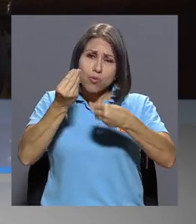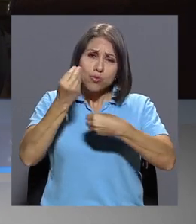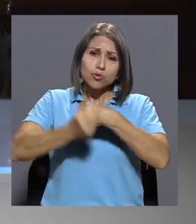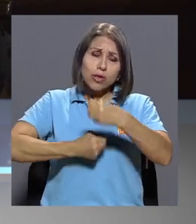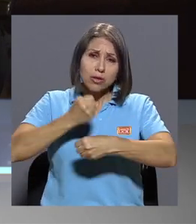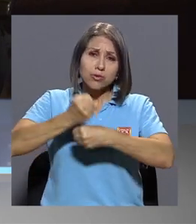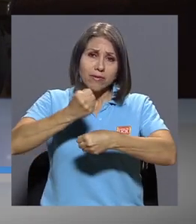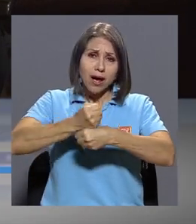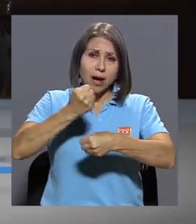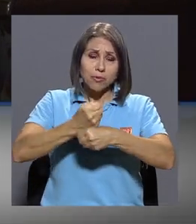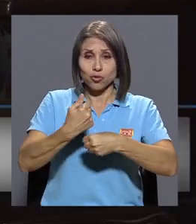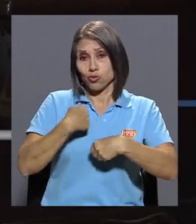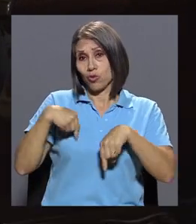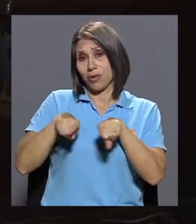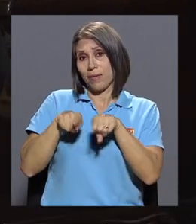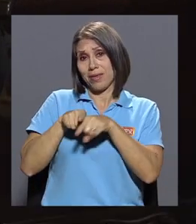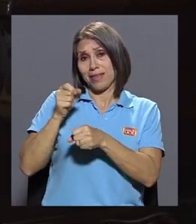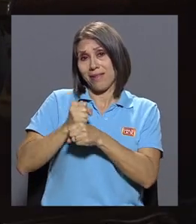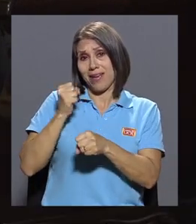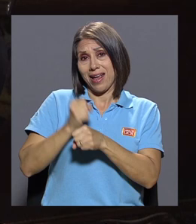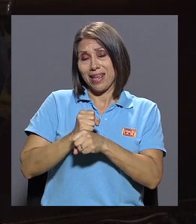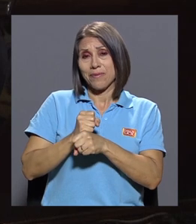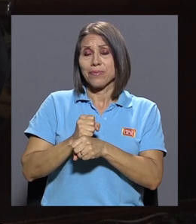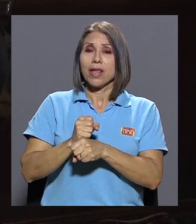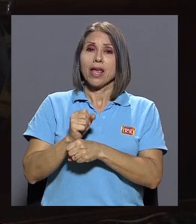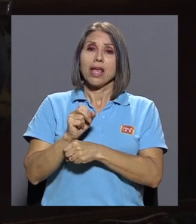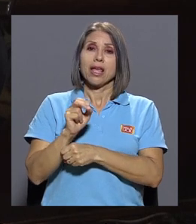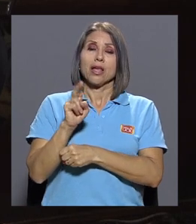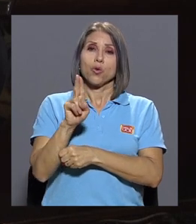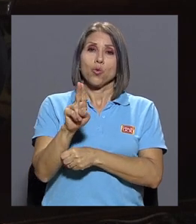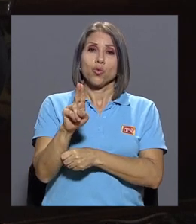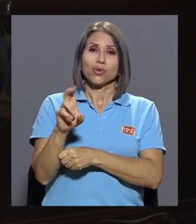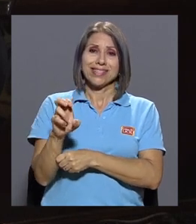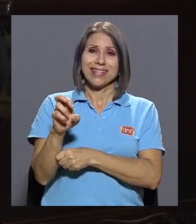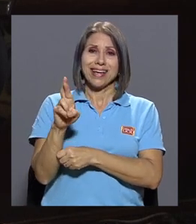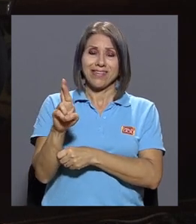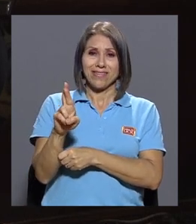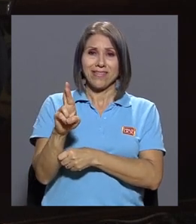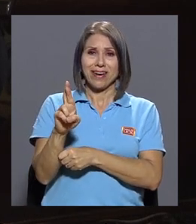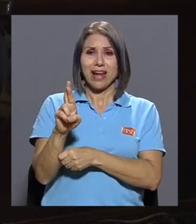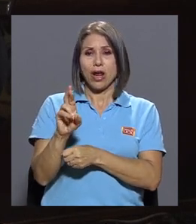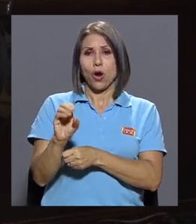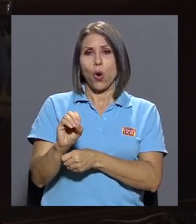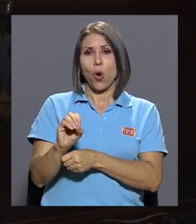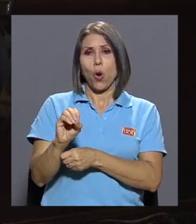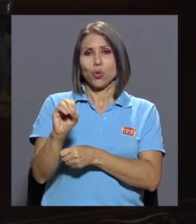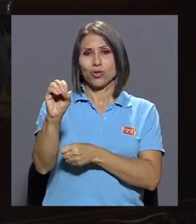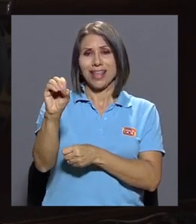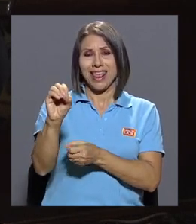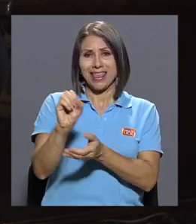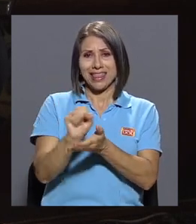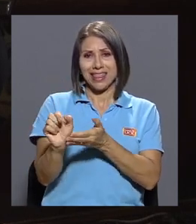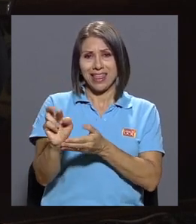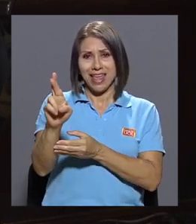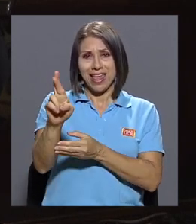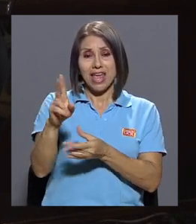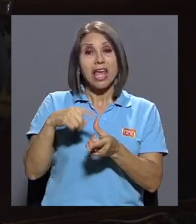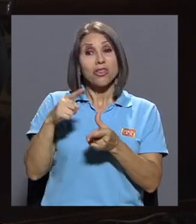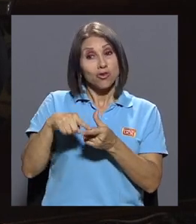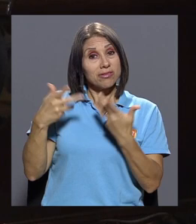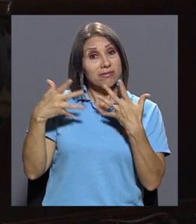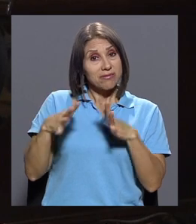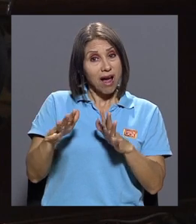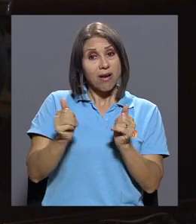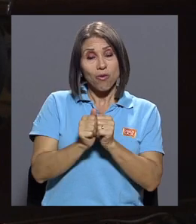muchos años. Y yo también trabajé en la sede de Occidente de la Universidad de Costa Rica. Entonces, con ellos tenemos un